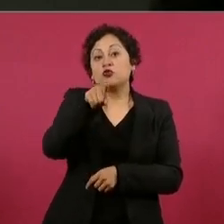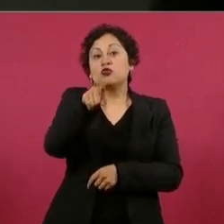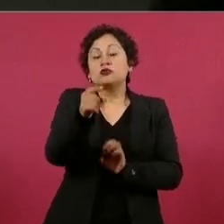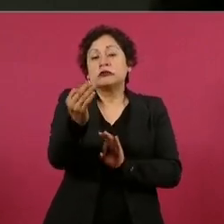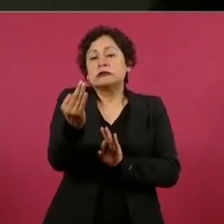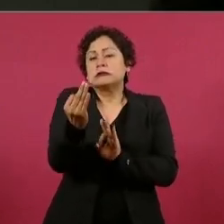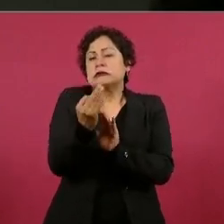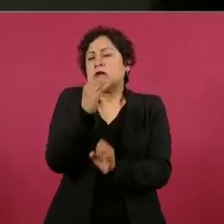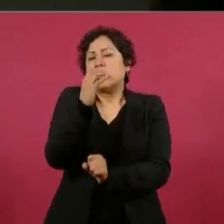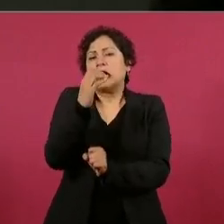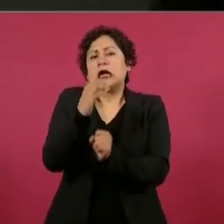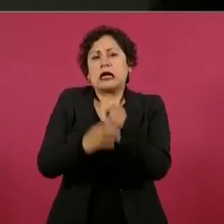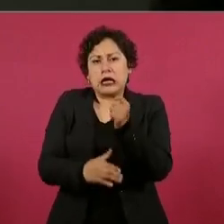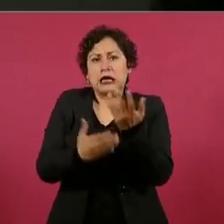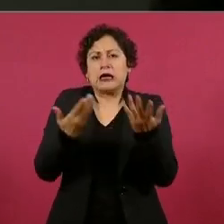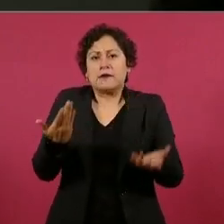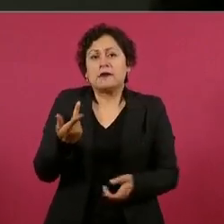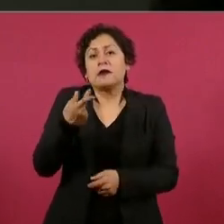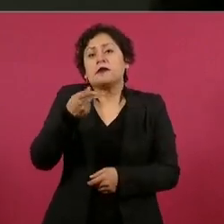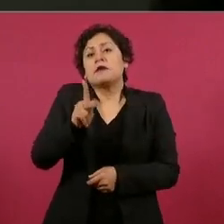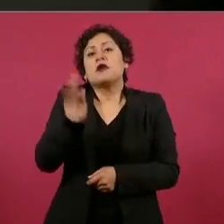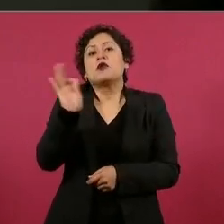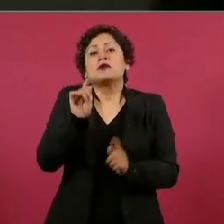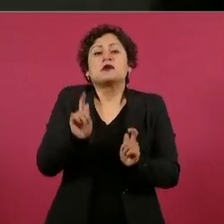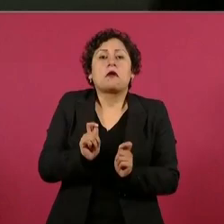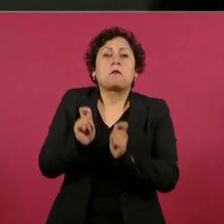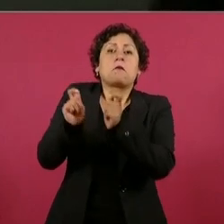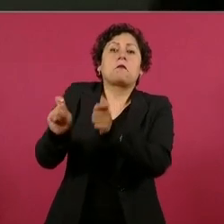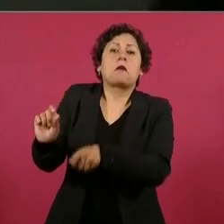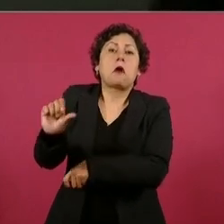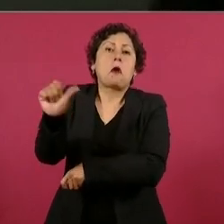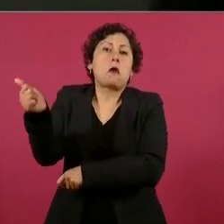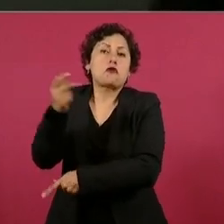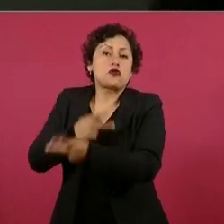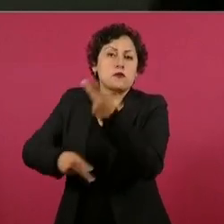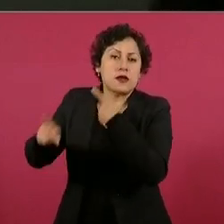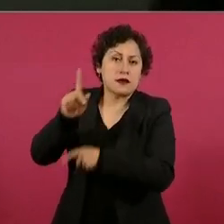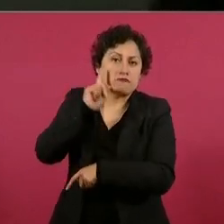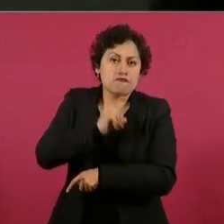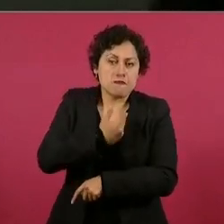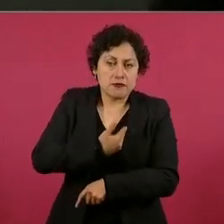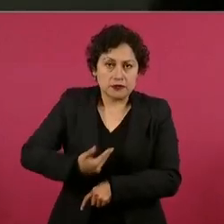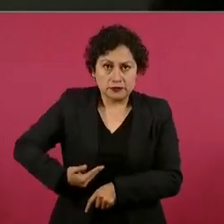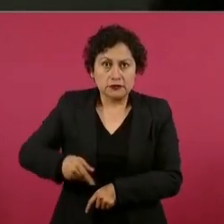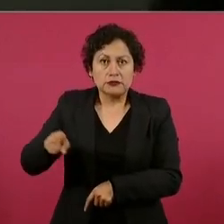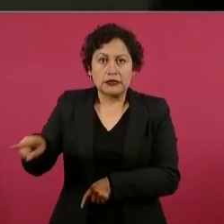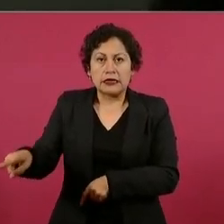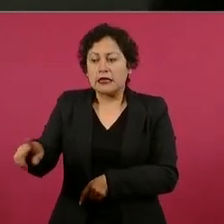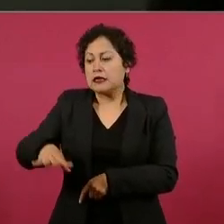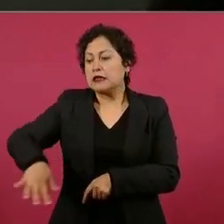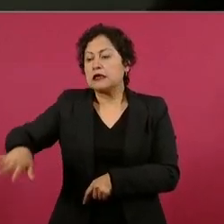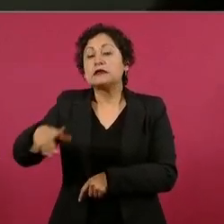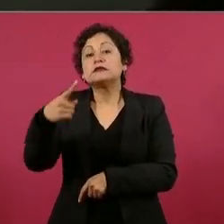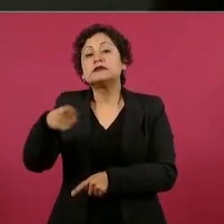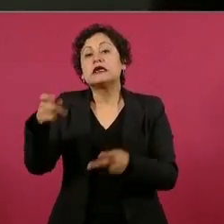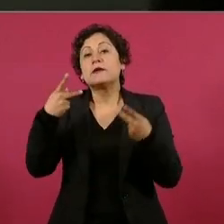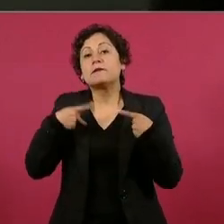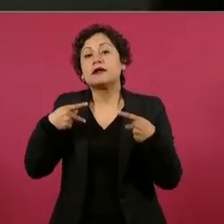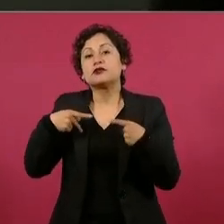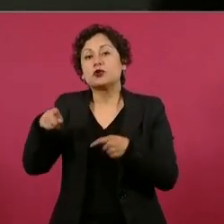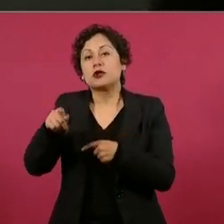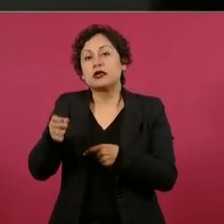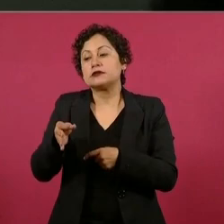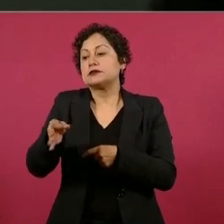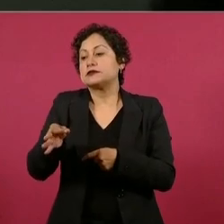pero que quede la tarea para las siguientes administraciones. 100 personas de San Rafael y de Martínez